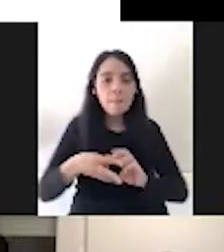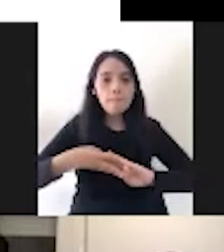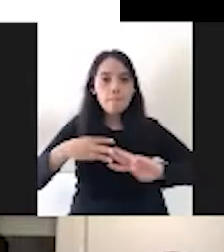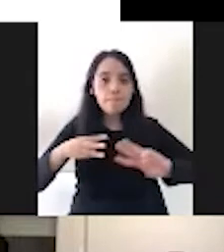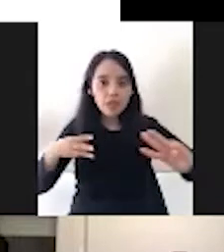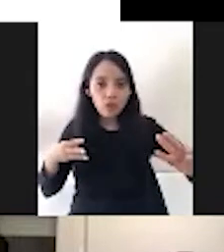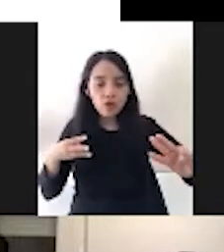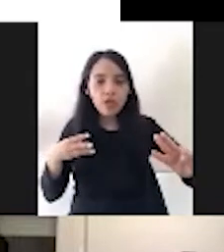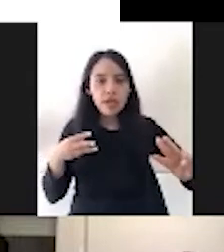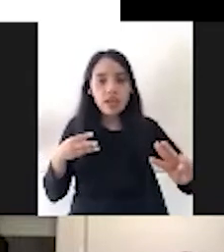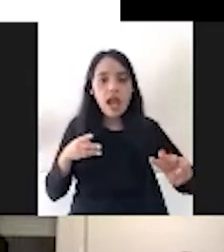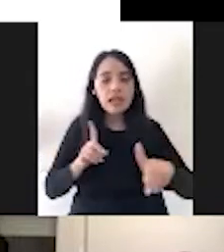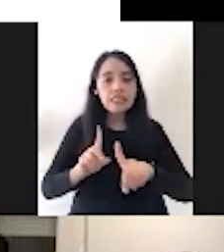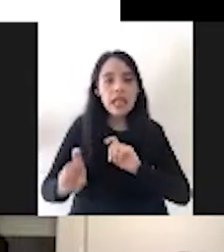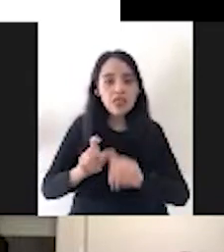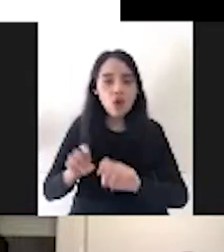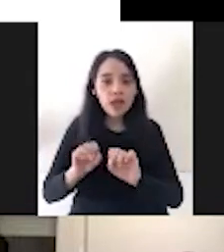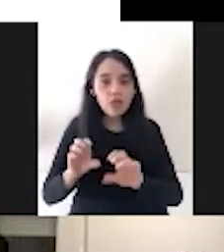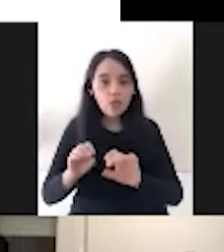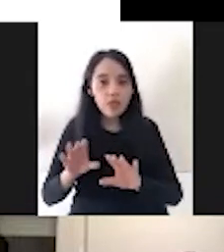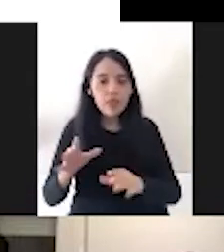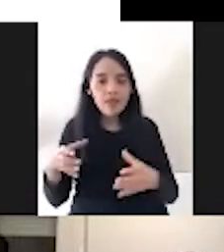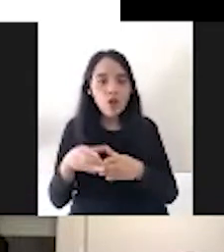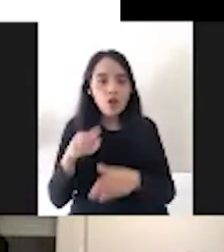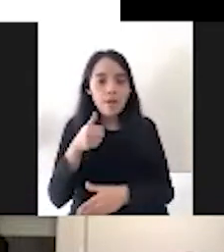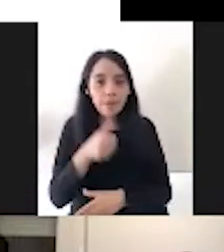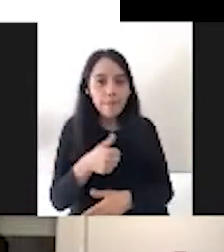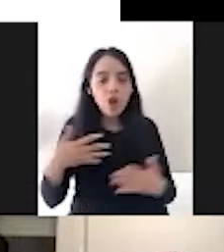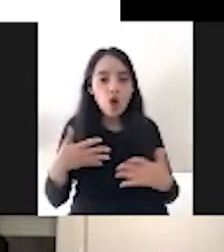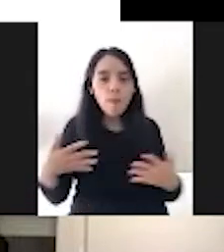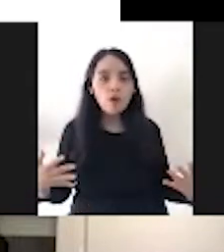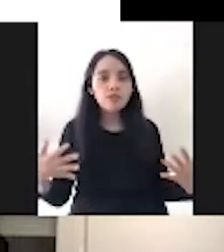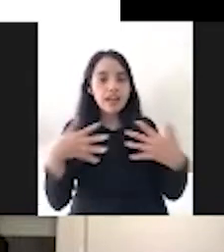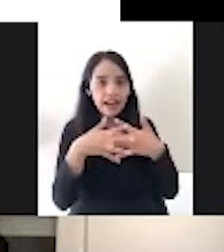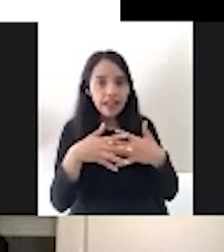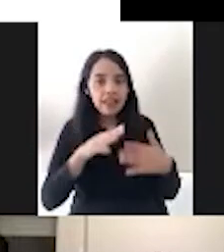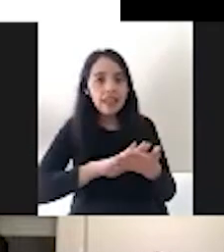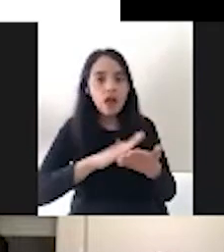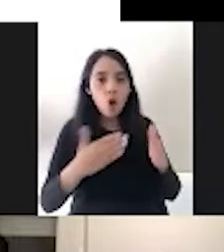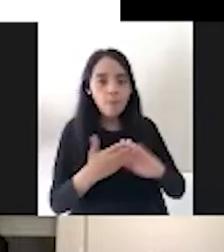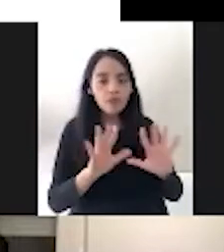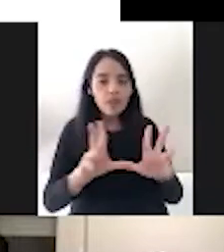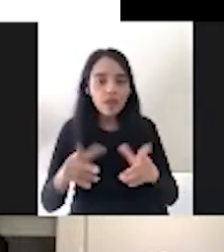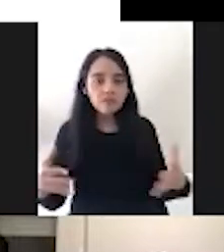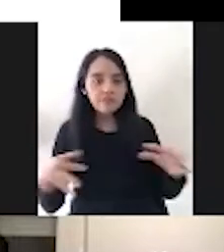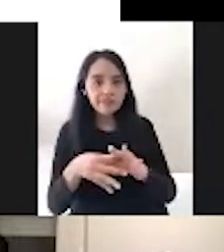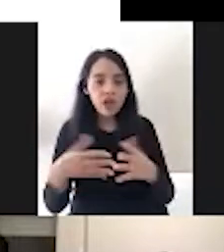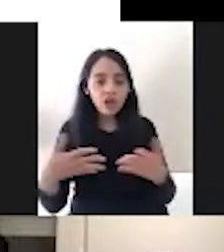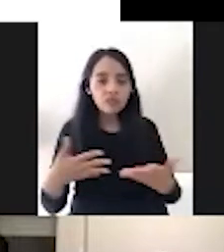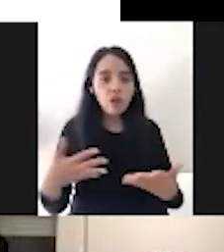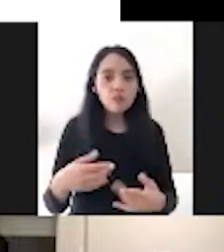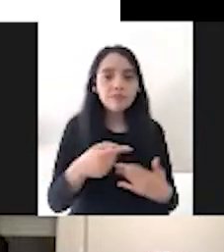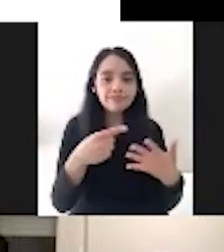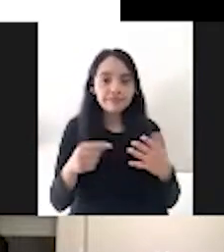de parte de los equipos directivos, cómo se vincula a las redes comunitarias, las familias, en fin. Todos estos temas fueron los que se